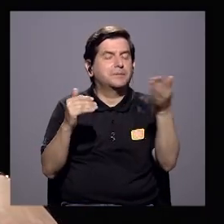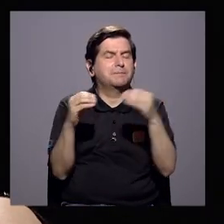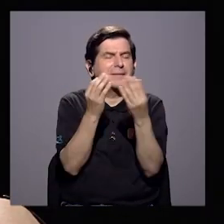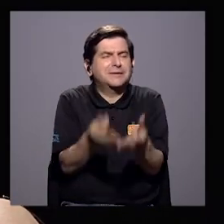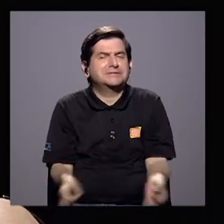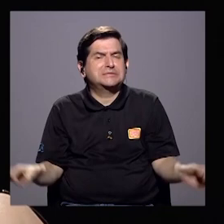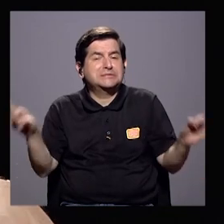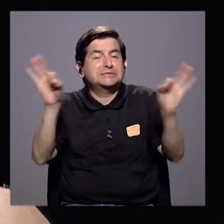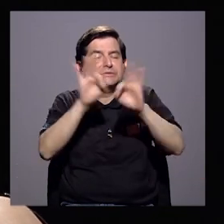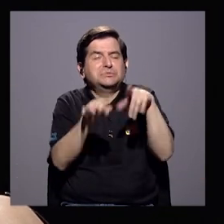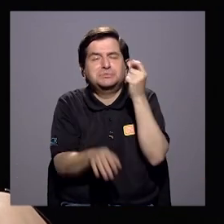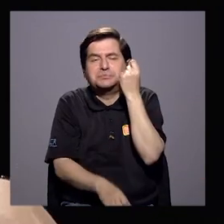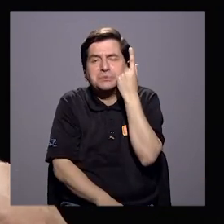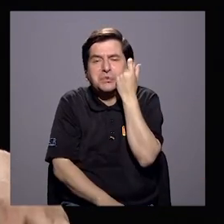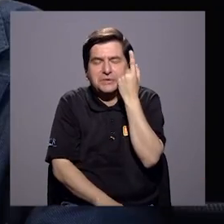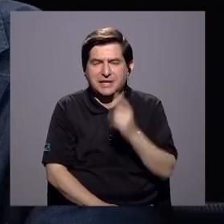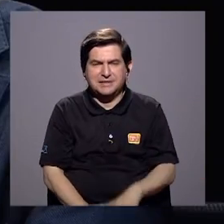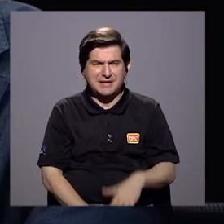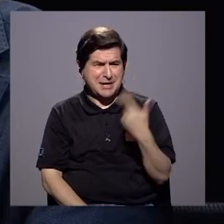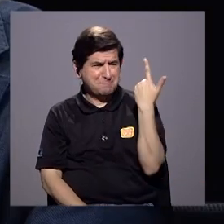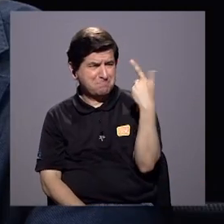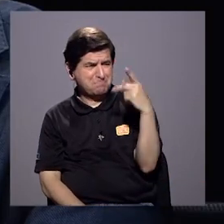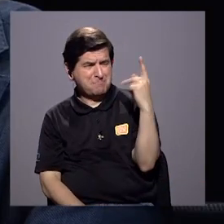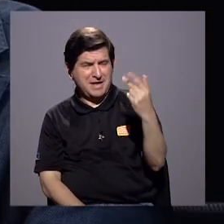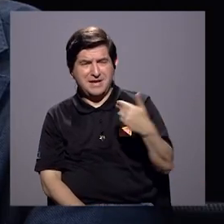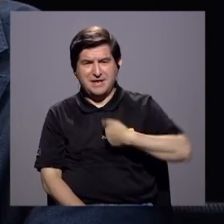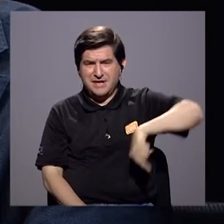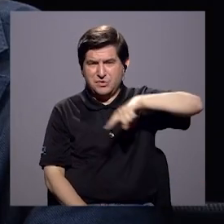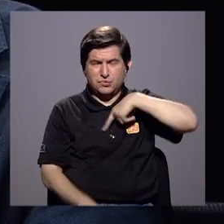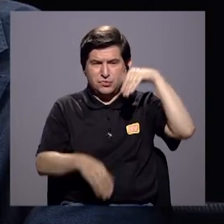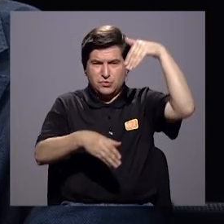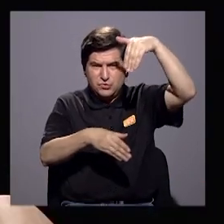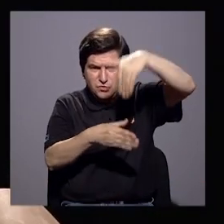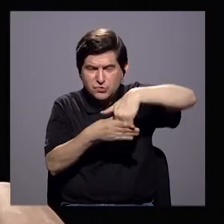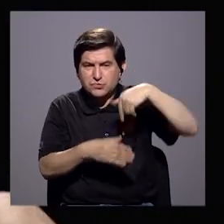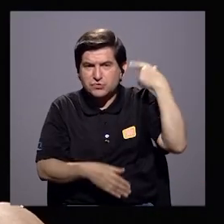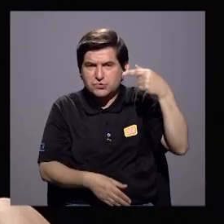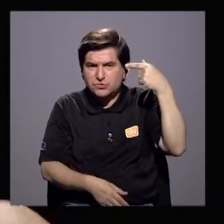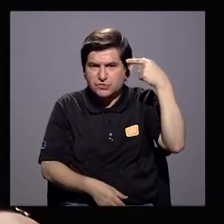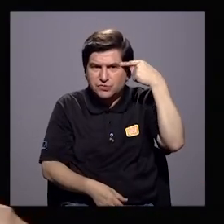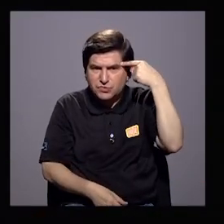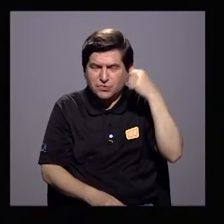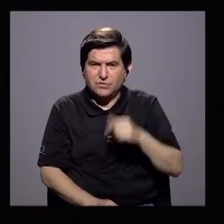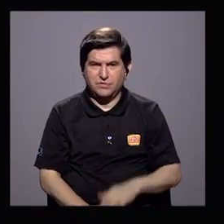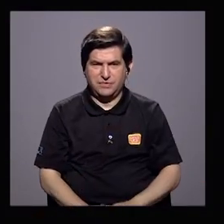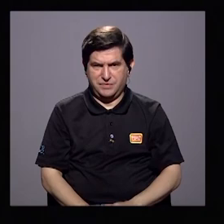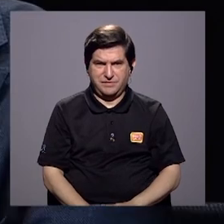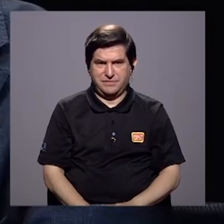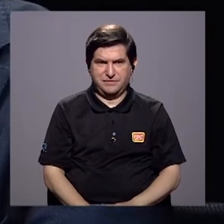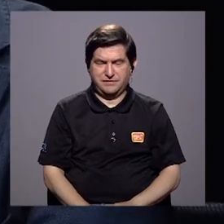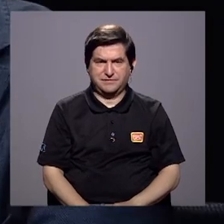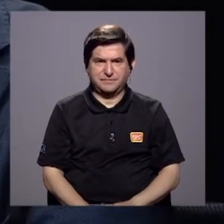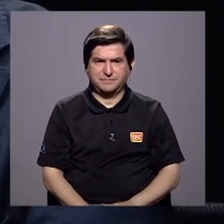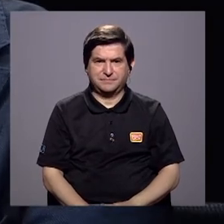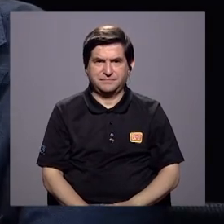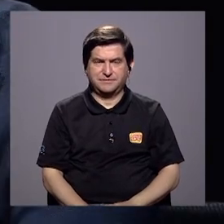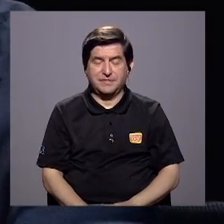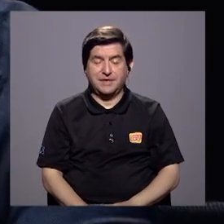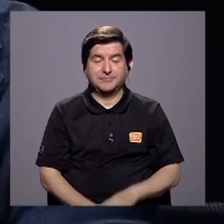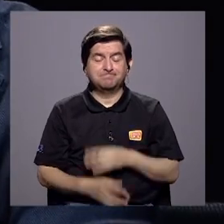de las cosas más importantes de entender es qué peligros podríamos estar cayendo con gobiernos vigilantes bueno